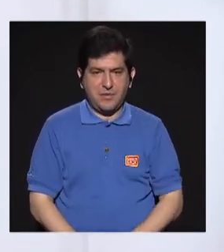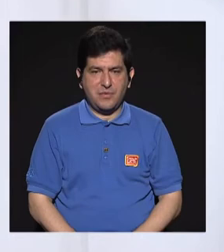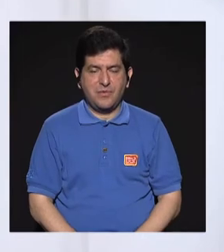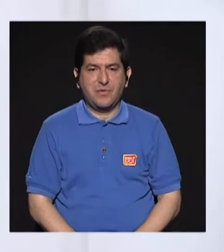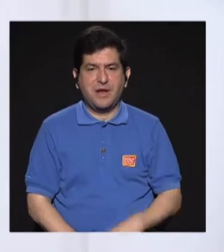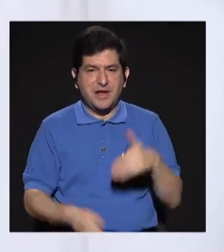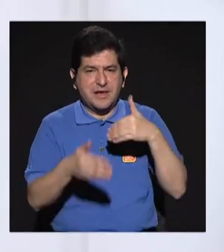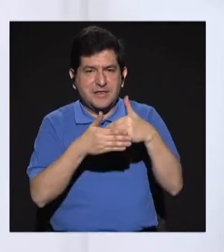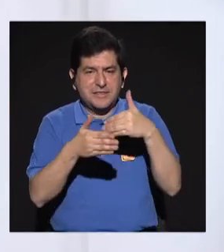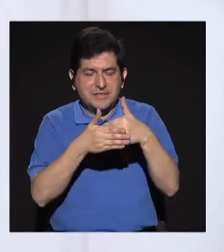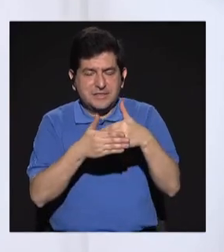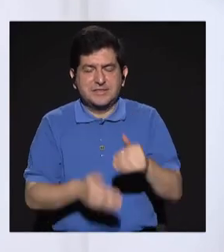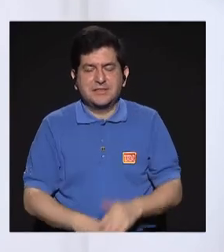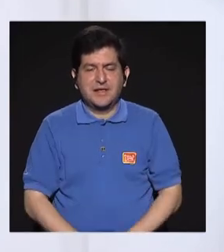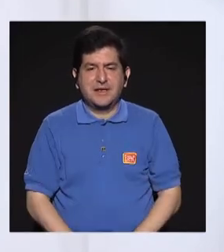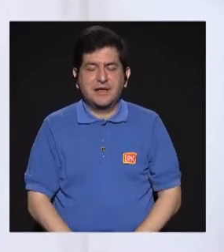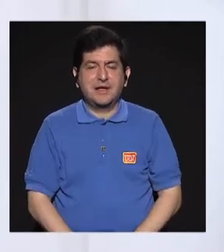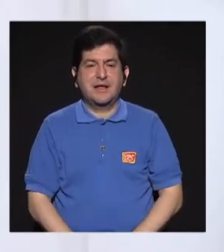canino